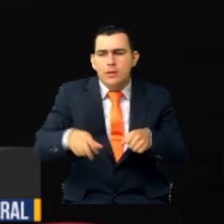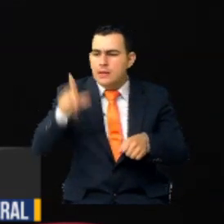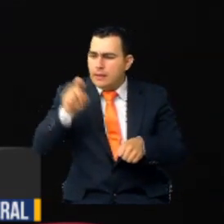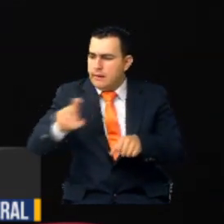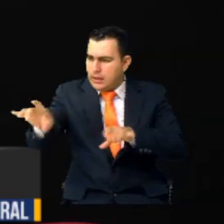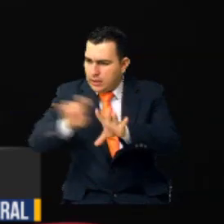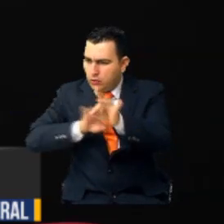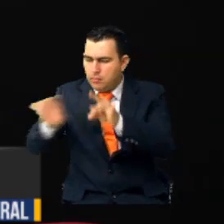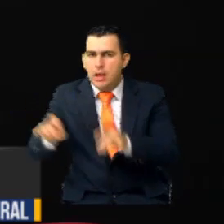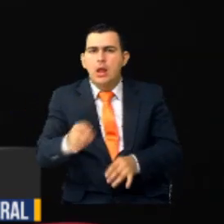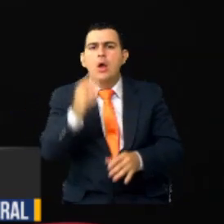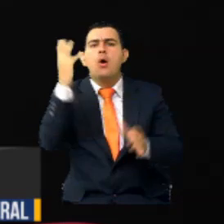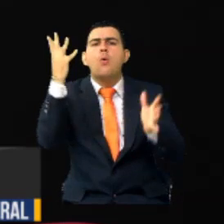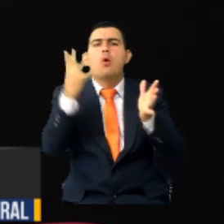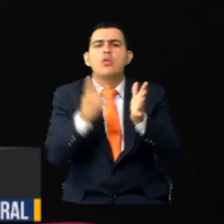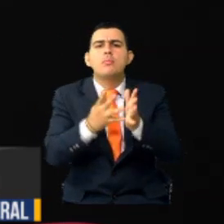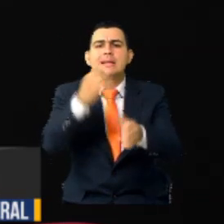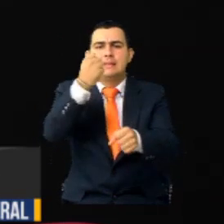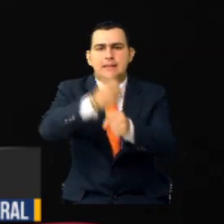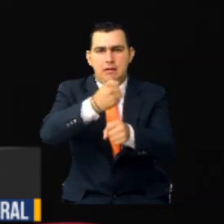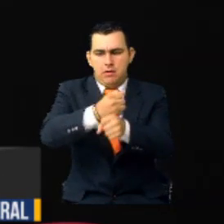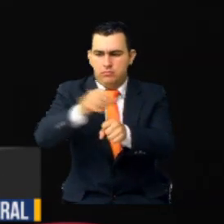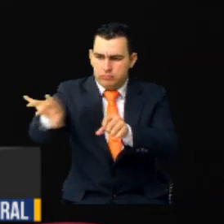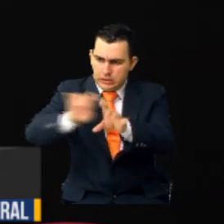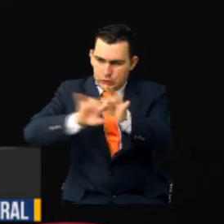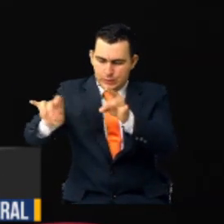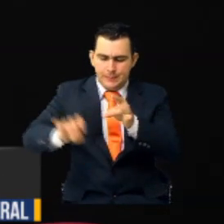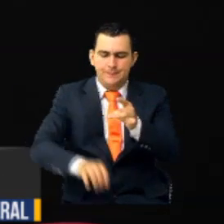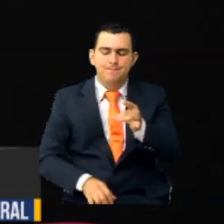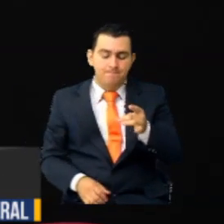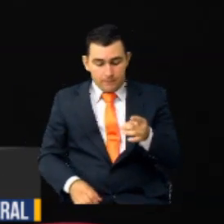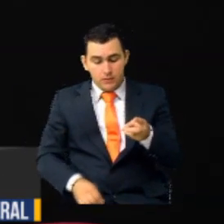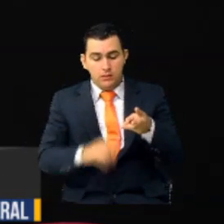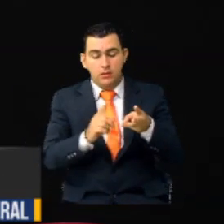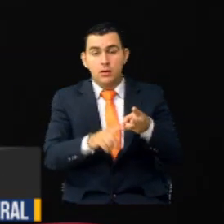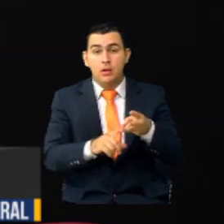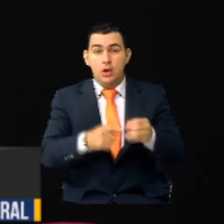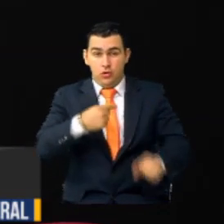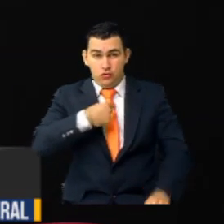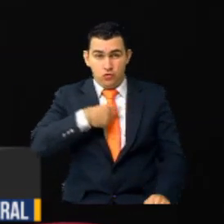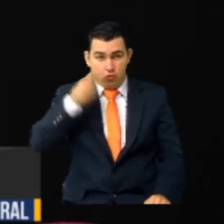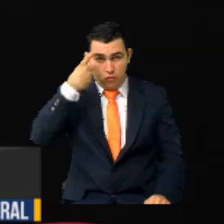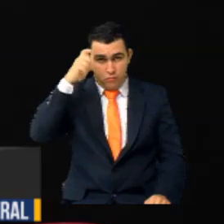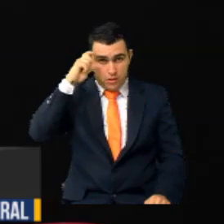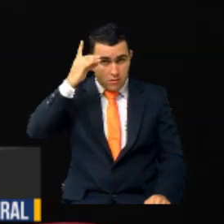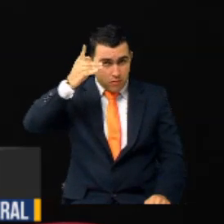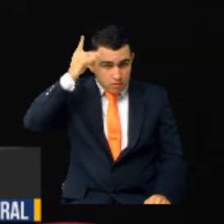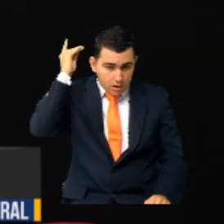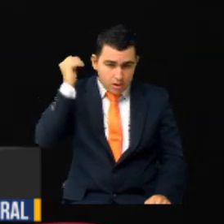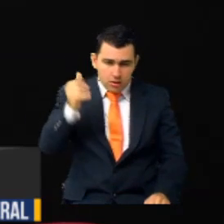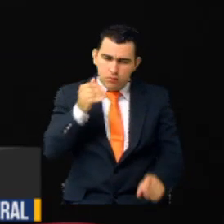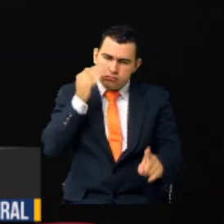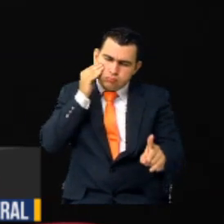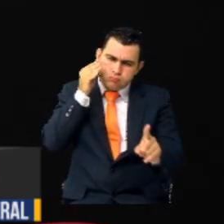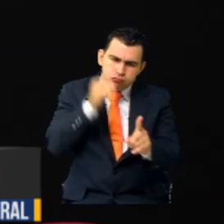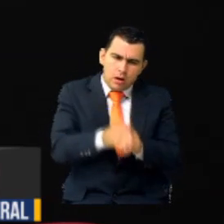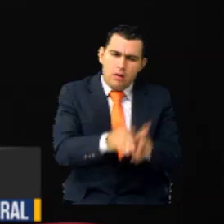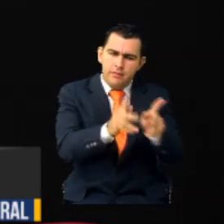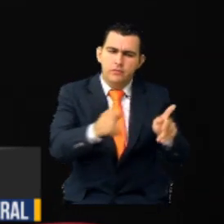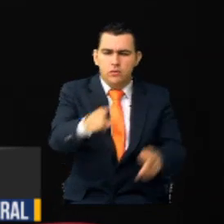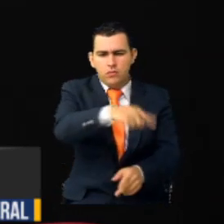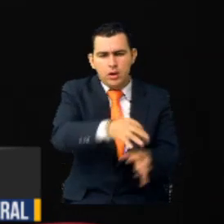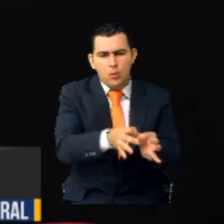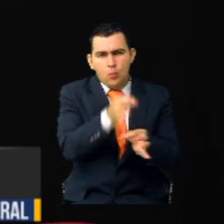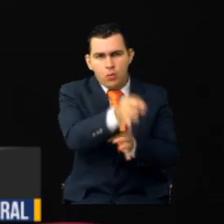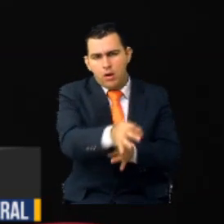empleos sociales que vamos a dar. Y en el gobierno de Darío Alcalde, que es un gobierno dedicado al pueblo, a la comunidad, a